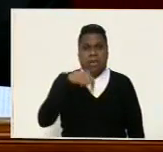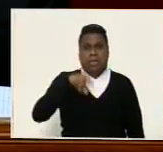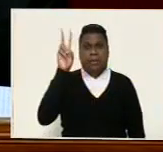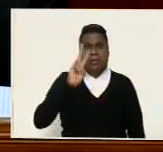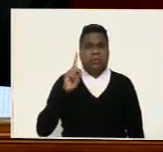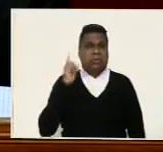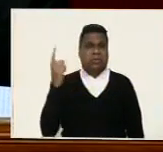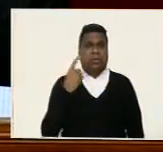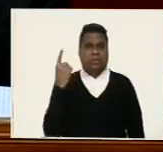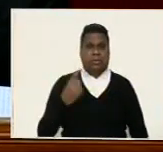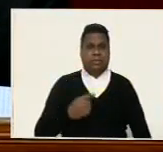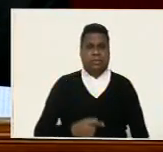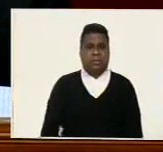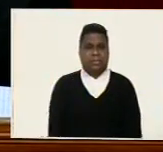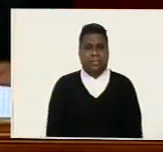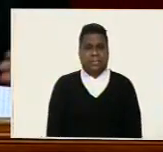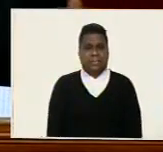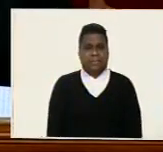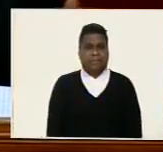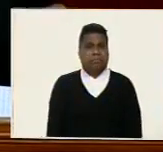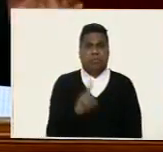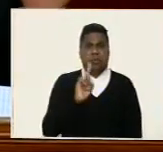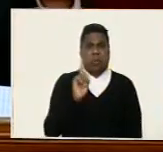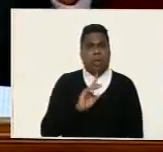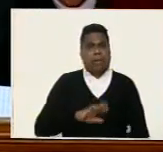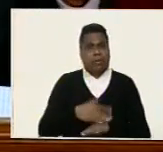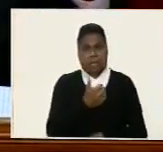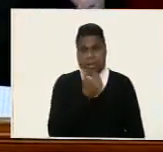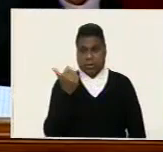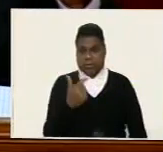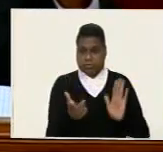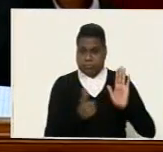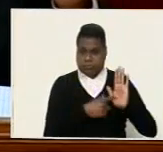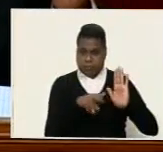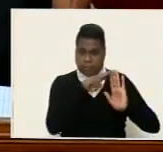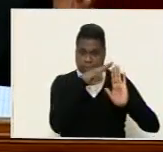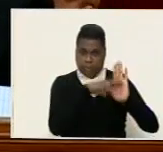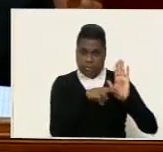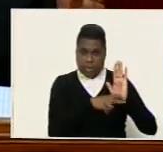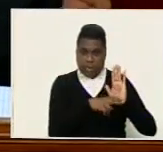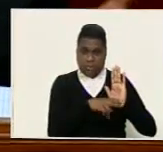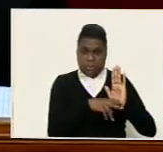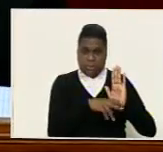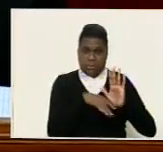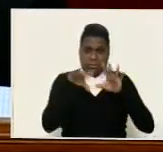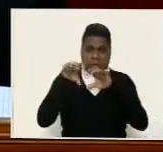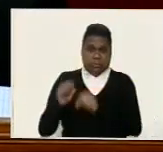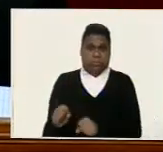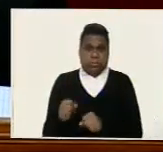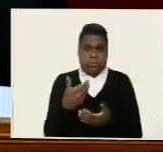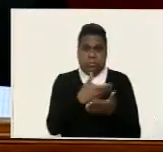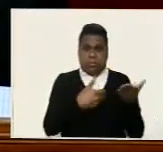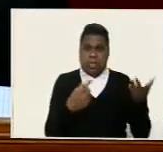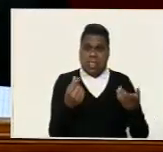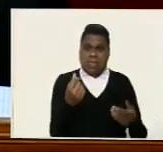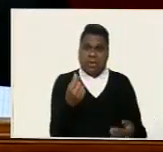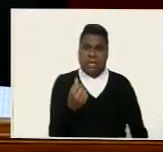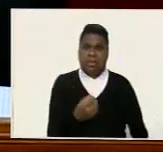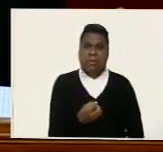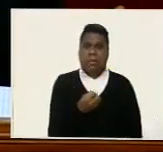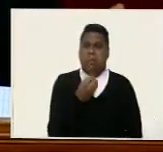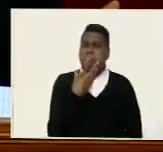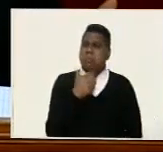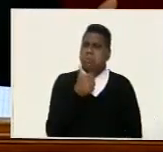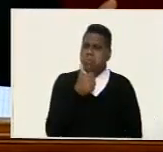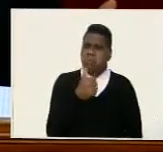pues. No es, porque ellos ponen en sus sanciones, se congelan las cuentas. ¿Qué cuentas? Bien buena que Delcy le